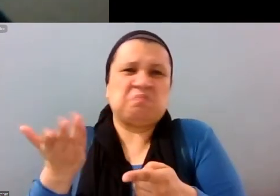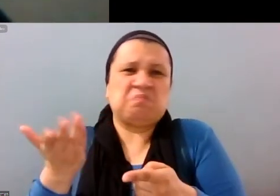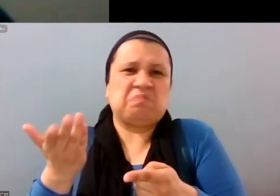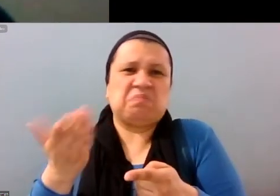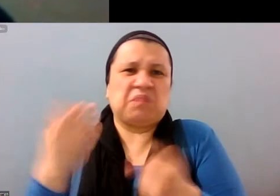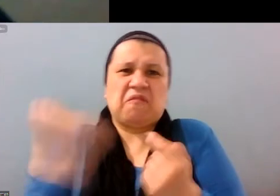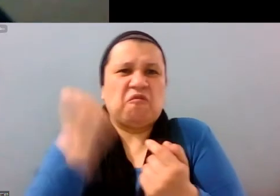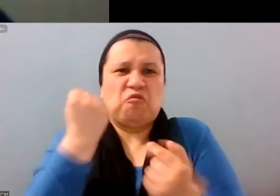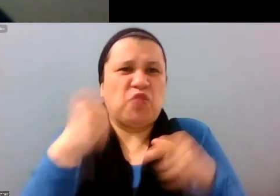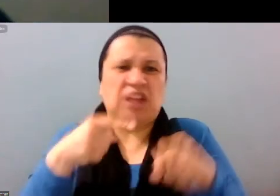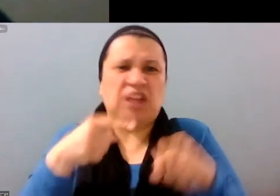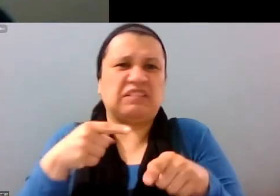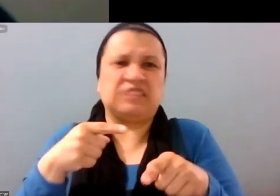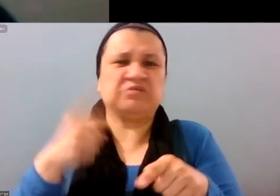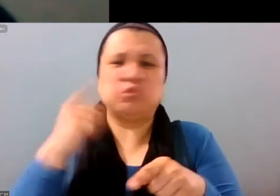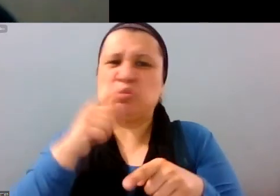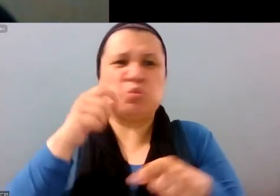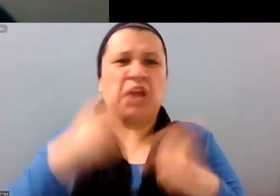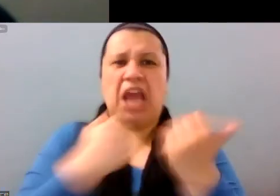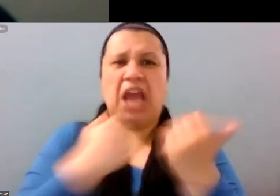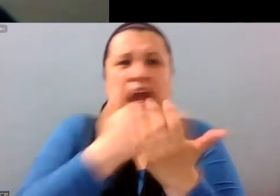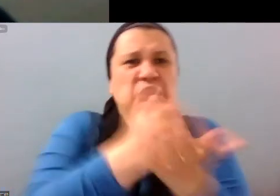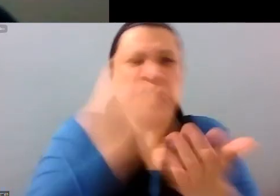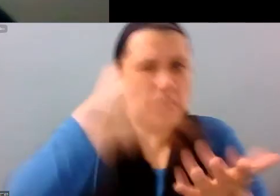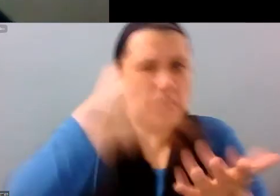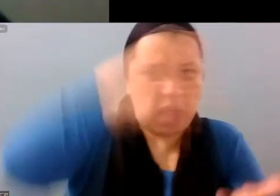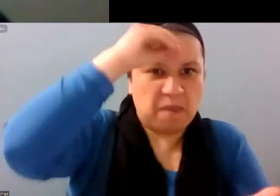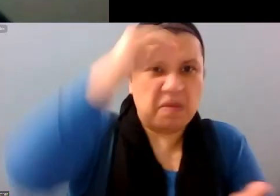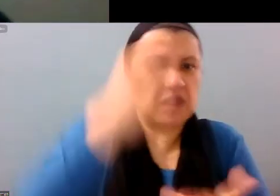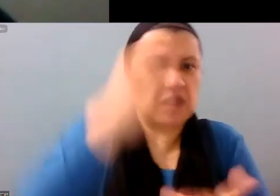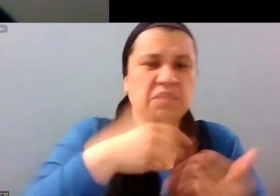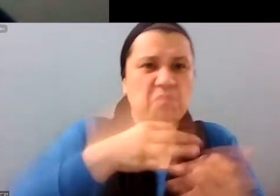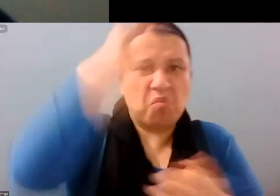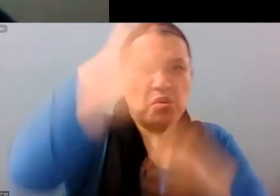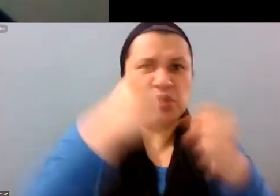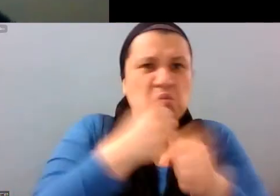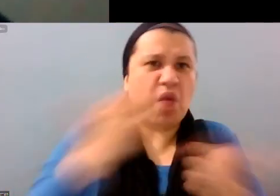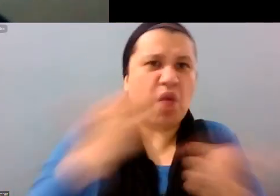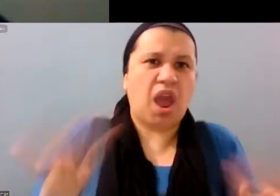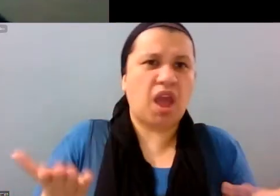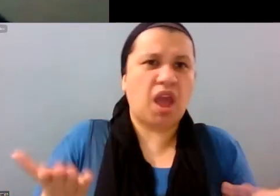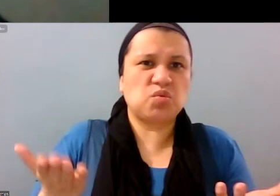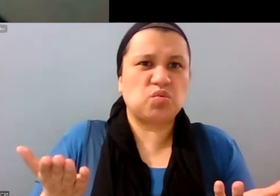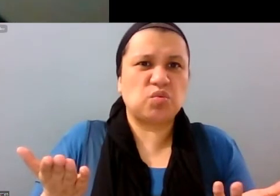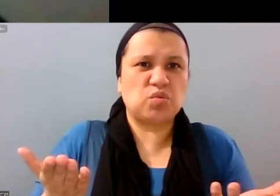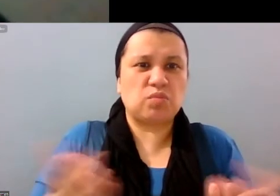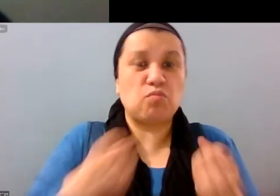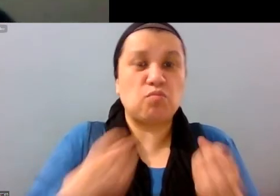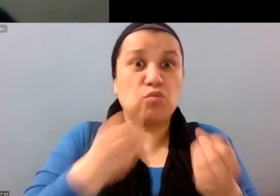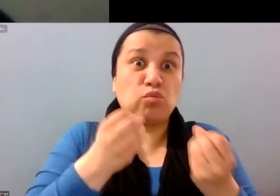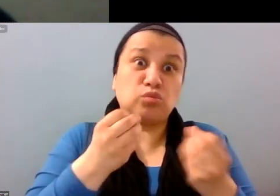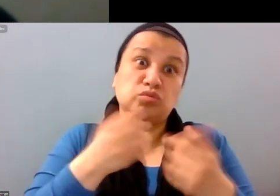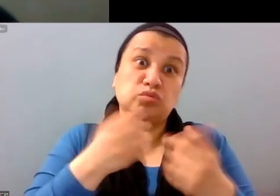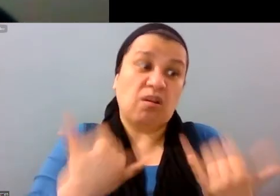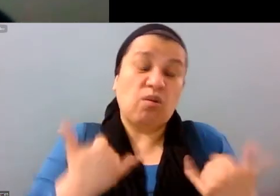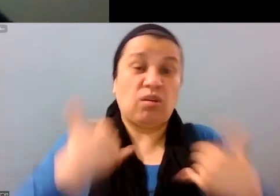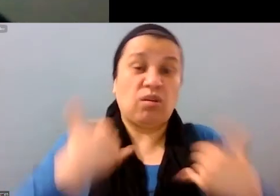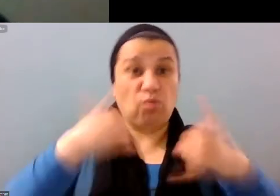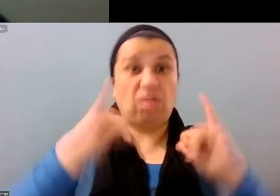los aprendizajes que ellos necesitan para años siguientes verdad más que han tenido tanto rezago con tanta